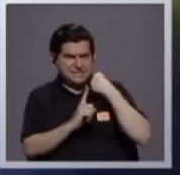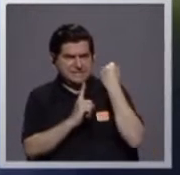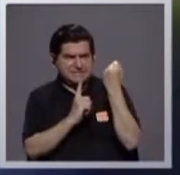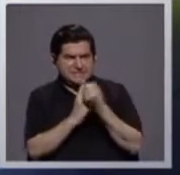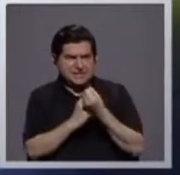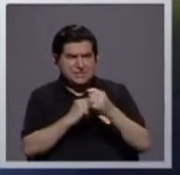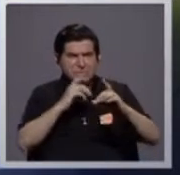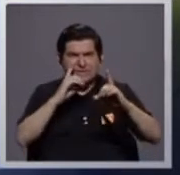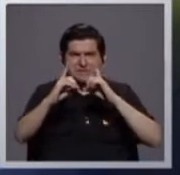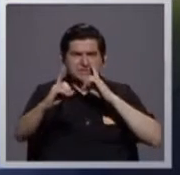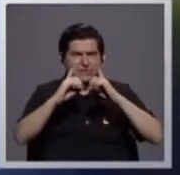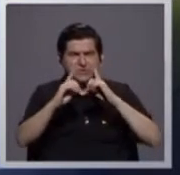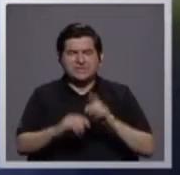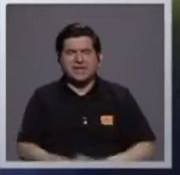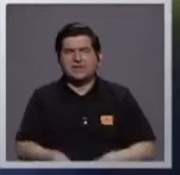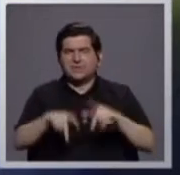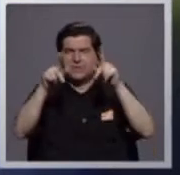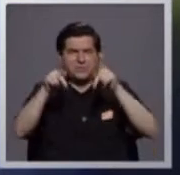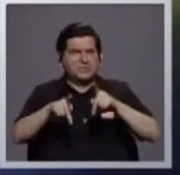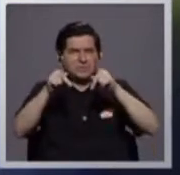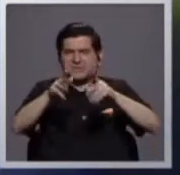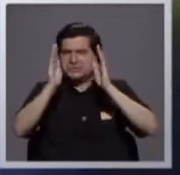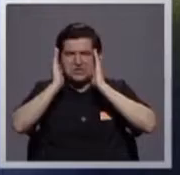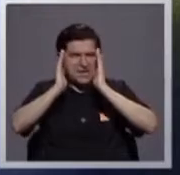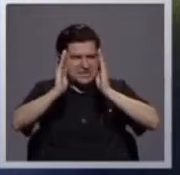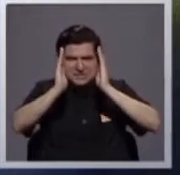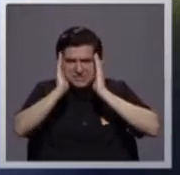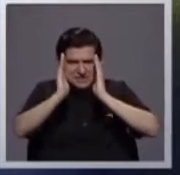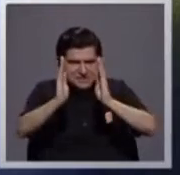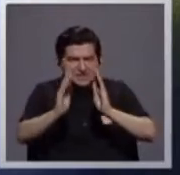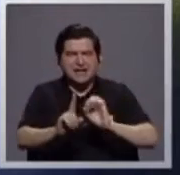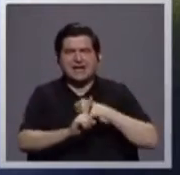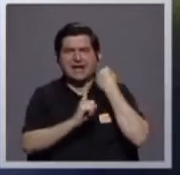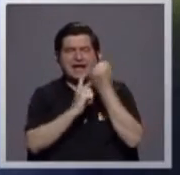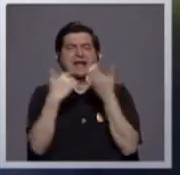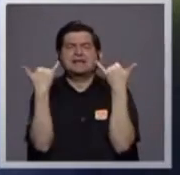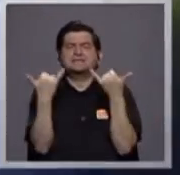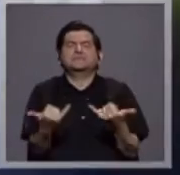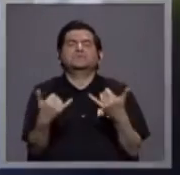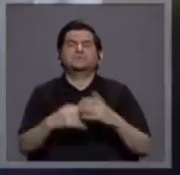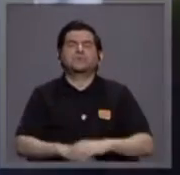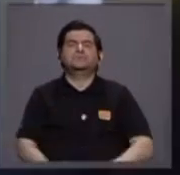el diálogo de sordos, o como quiera llamársele, a la situación presente.